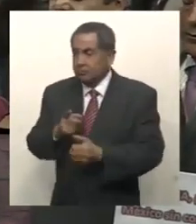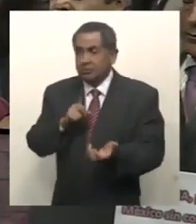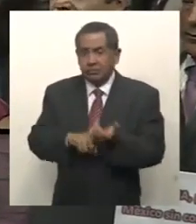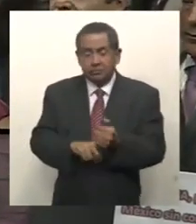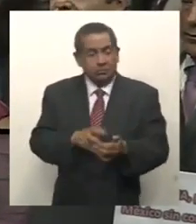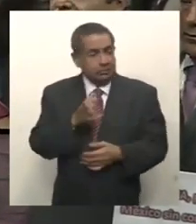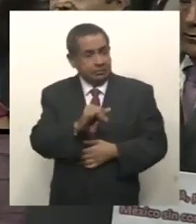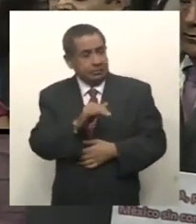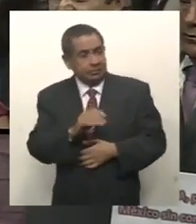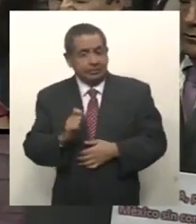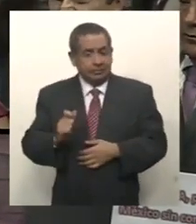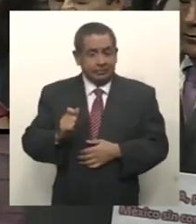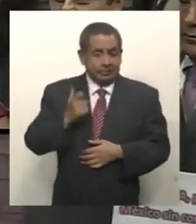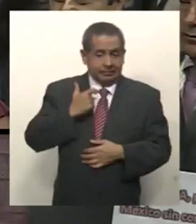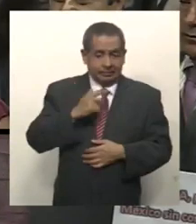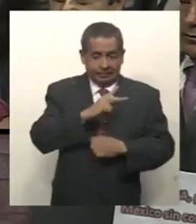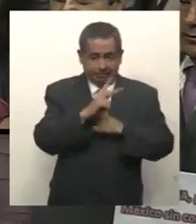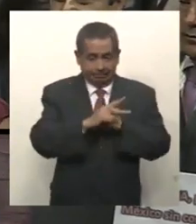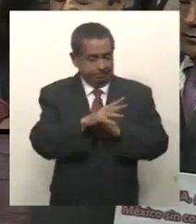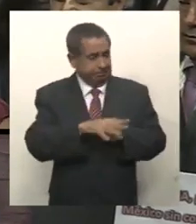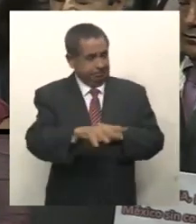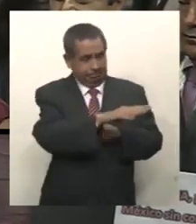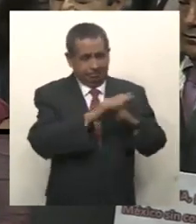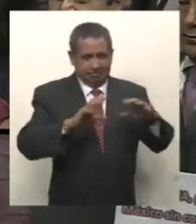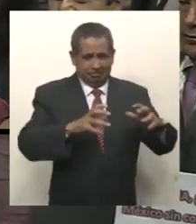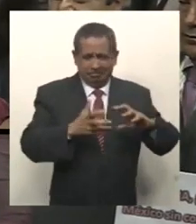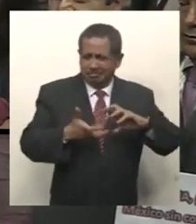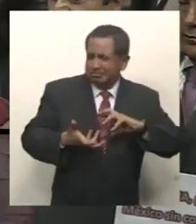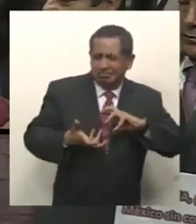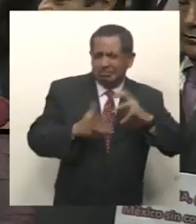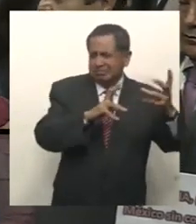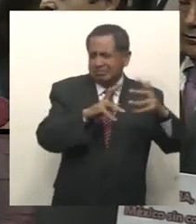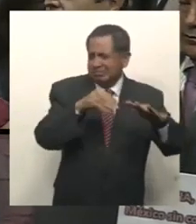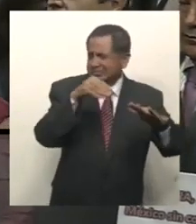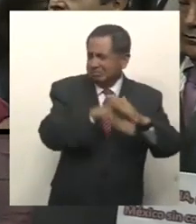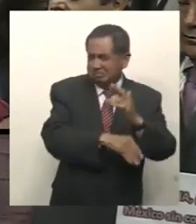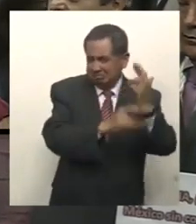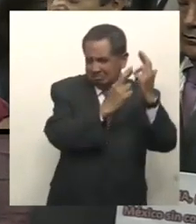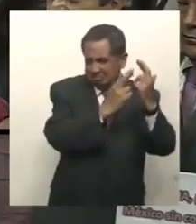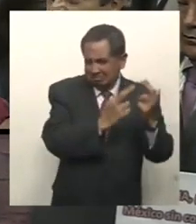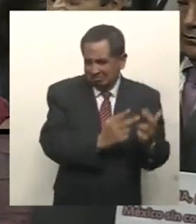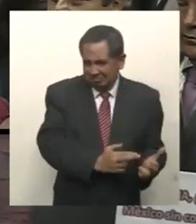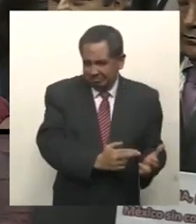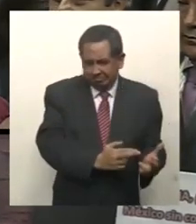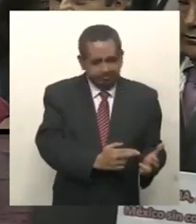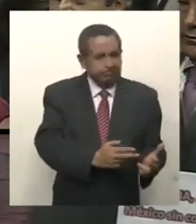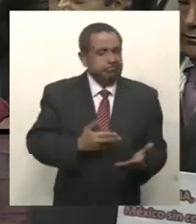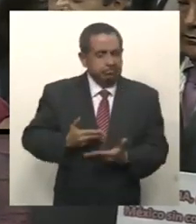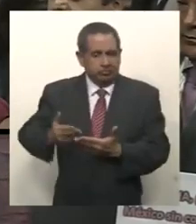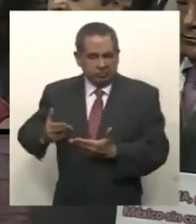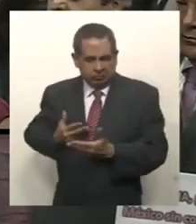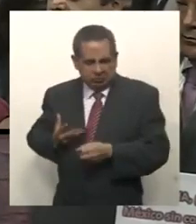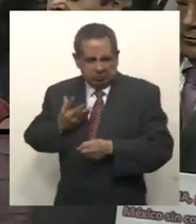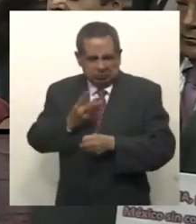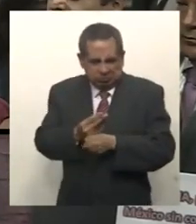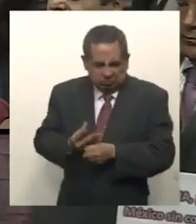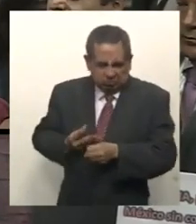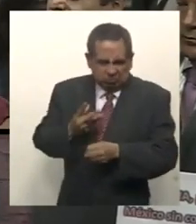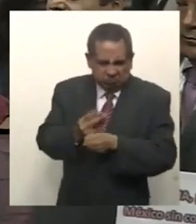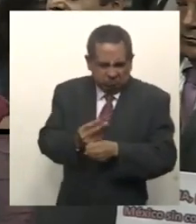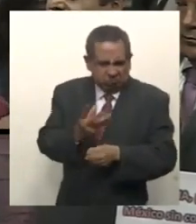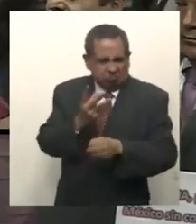país que recibió era un país en ruinas, en